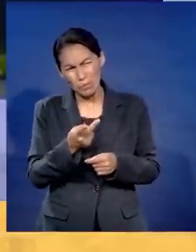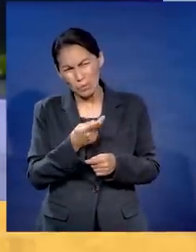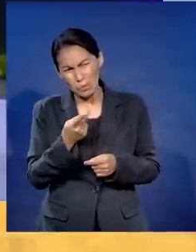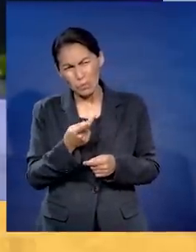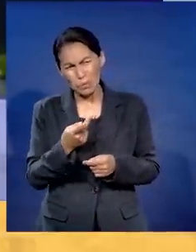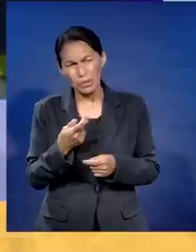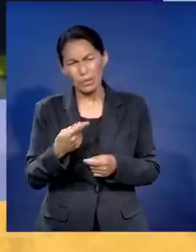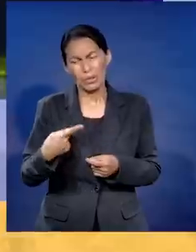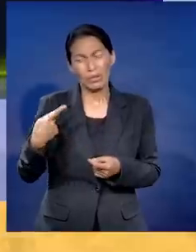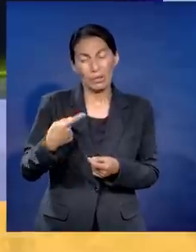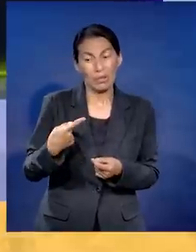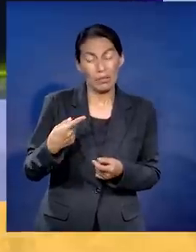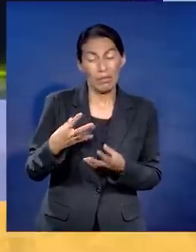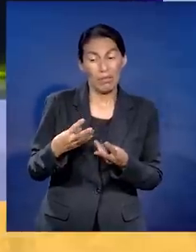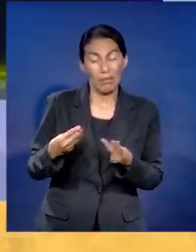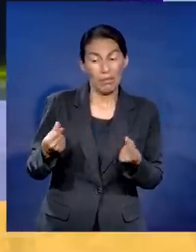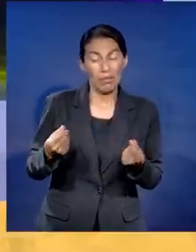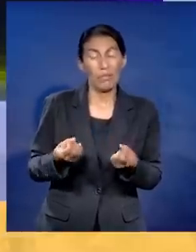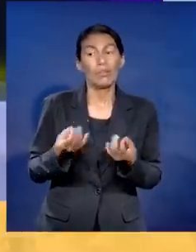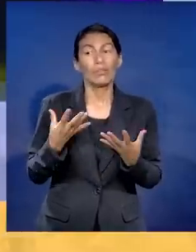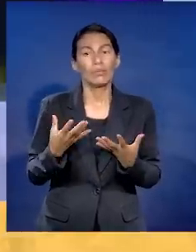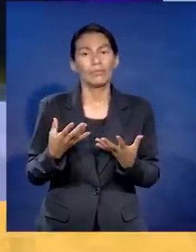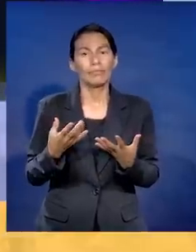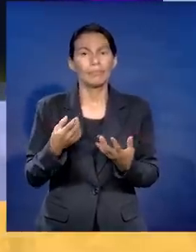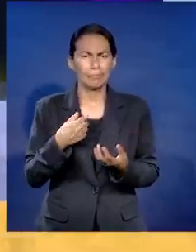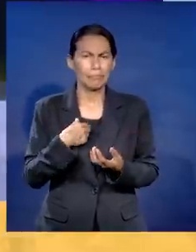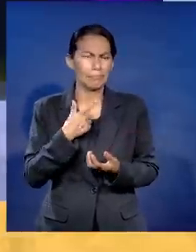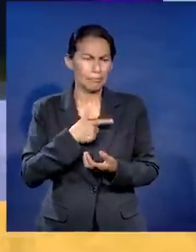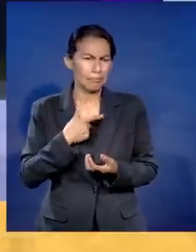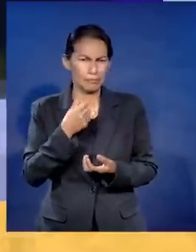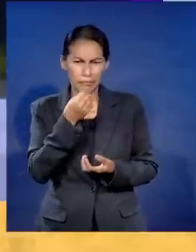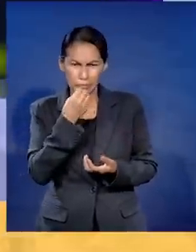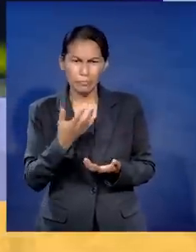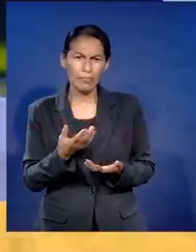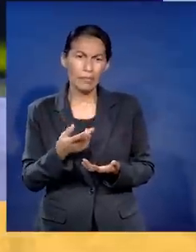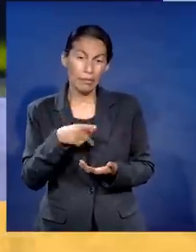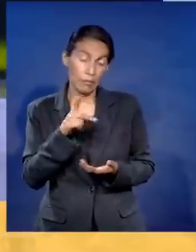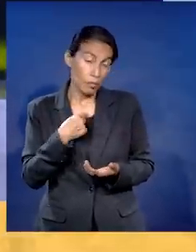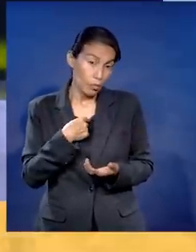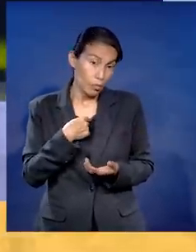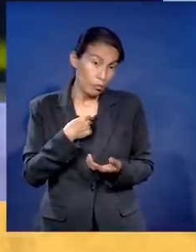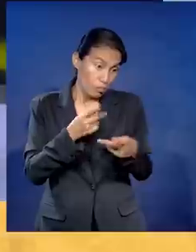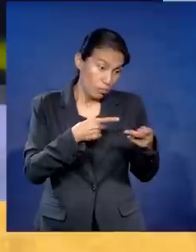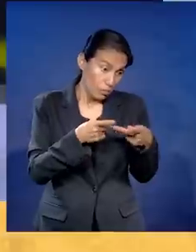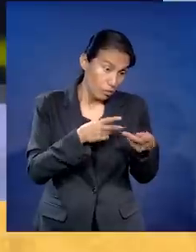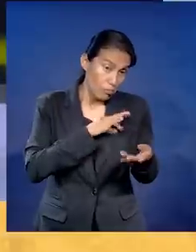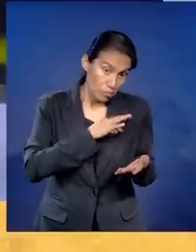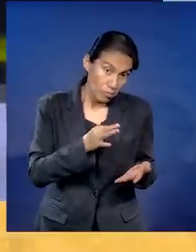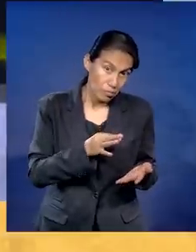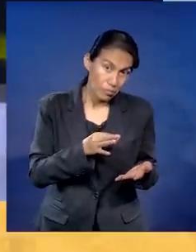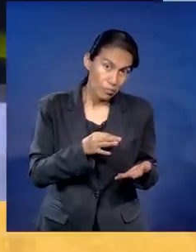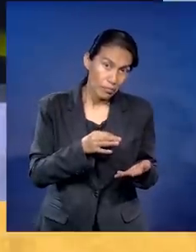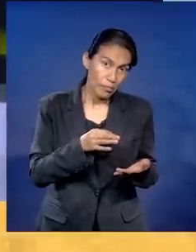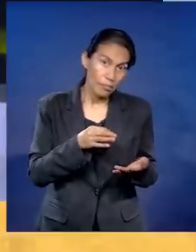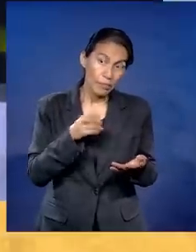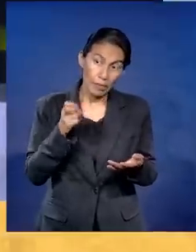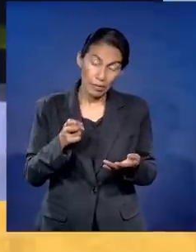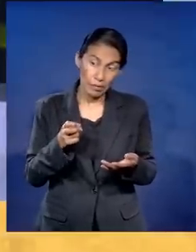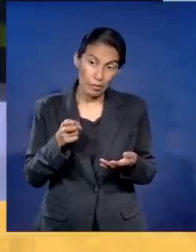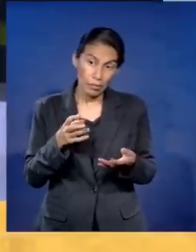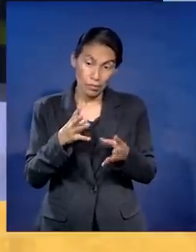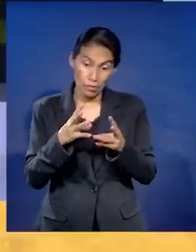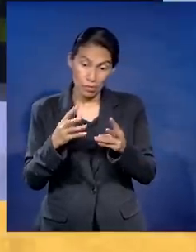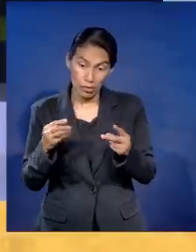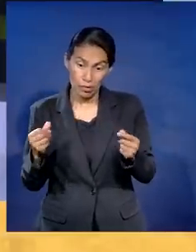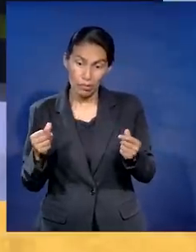Pero después le puse atención. ¿Por qué me preguntas cuánto voy a gastar? Me dice, es que mira, sí me gusta comer, pero también puedo hacer eso en